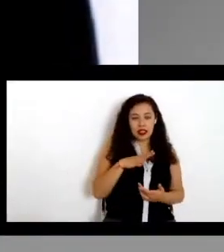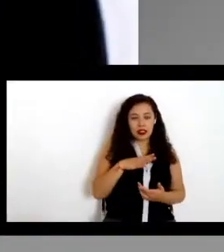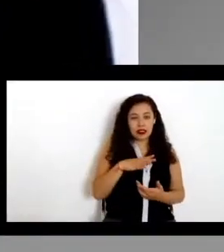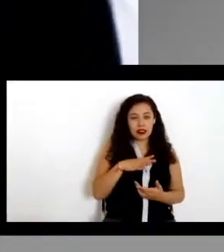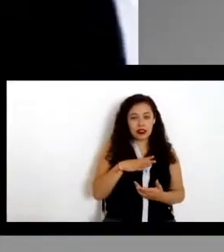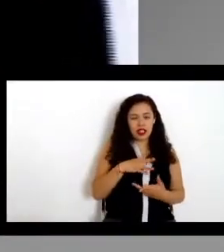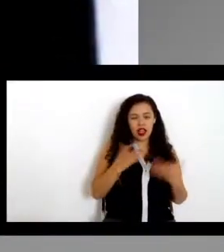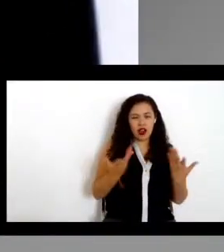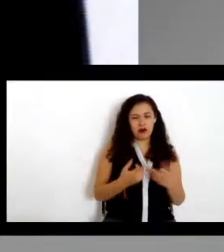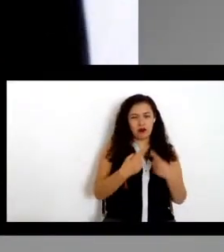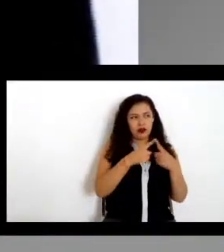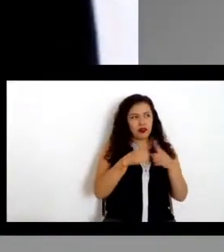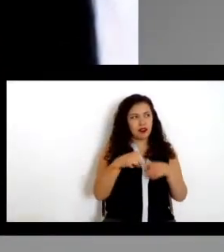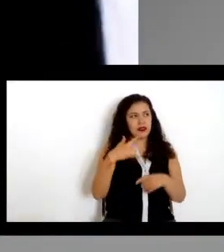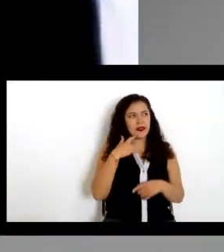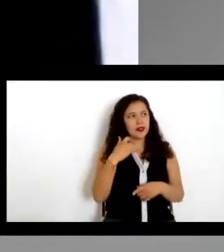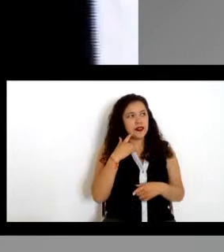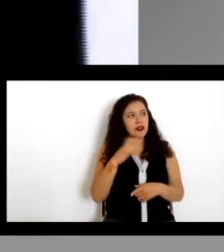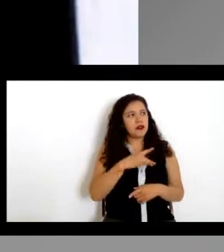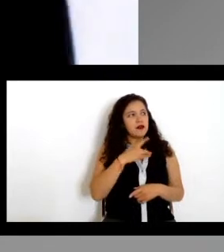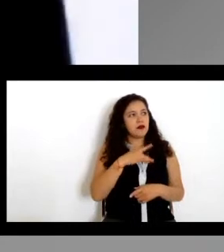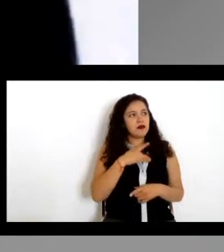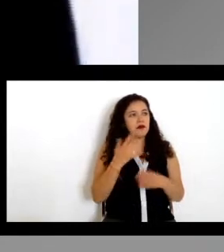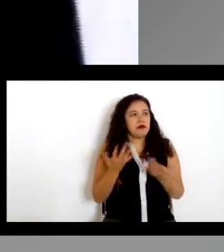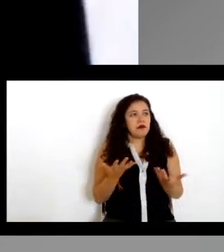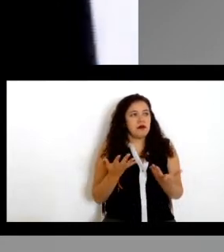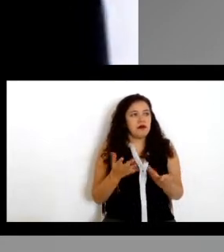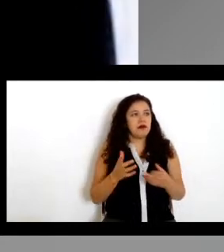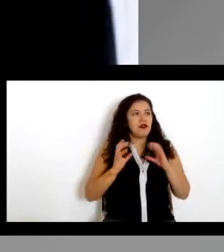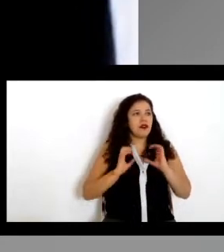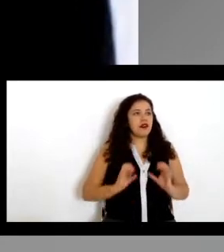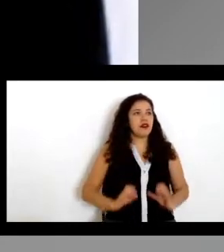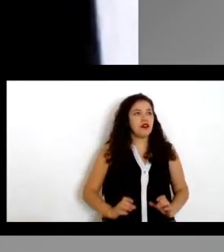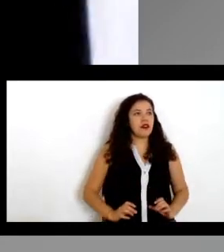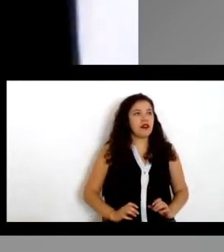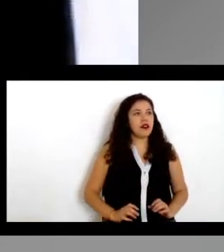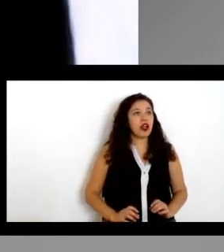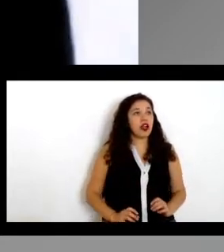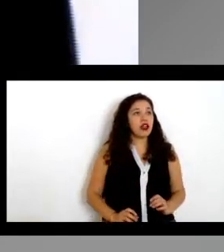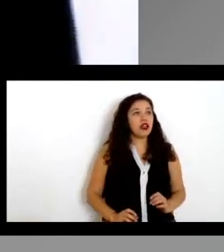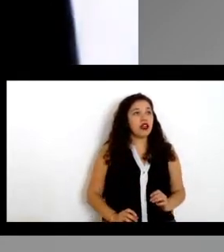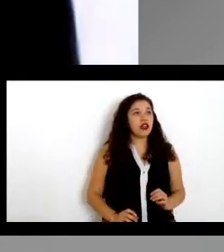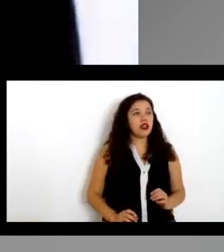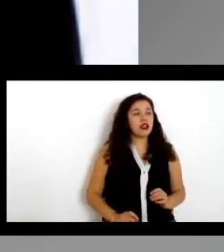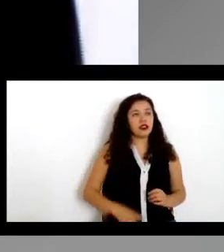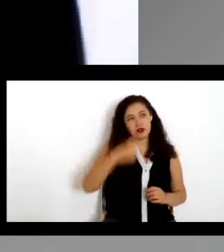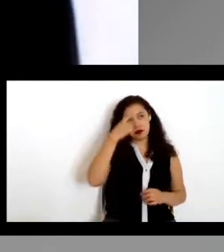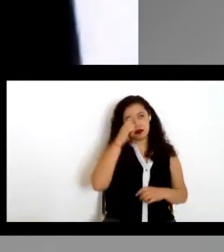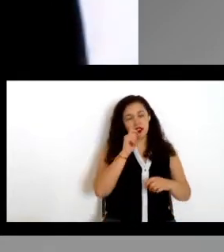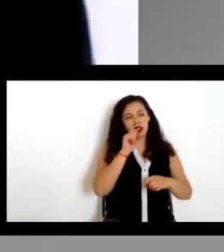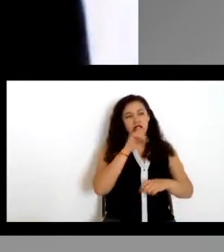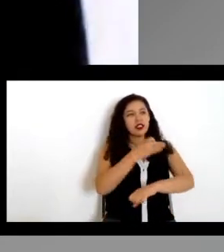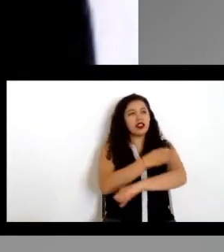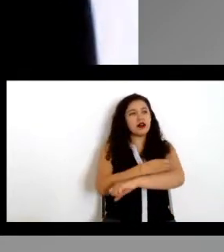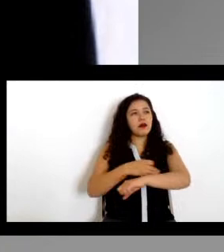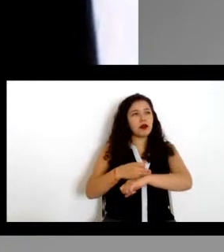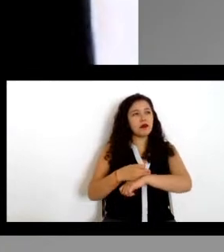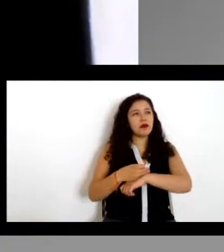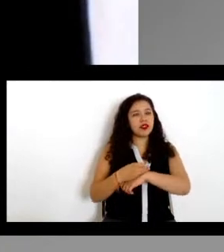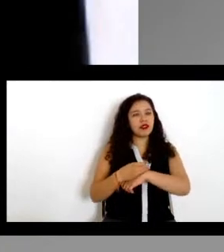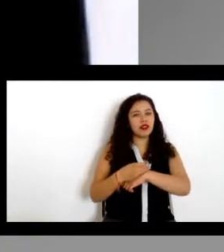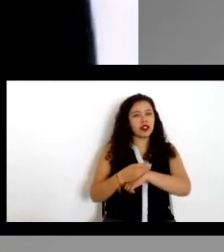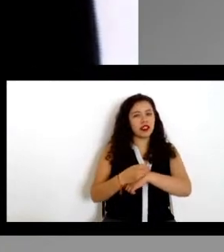desafío a nivel emocional, a nivel físico, también esto afectó a mi familia, pero además sirvió y sentó la